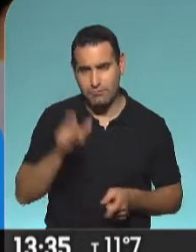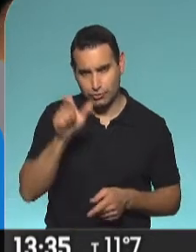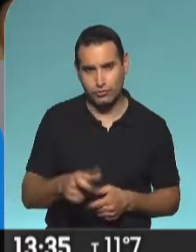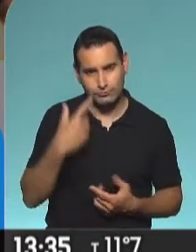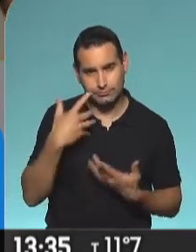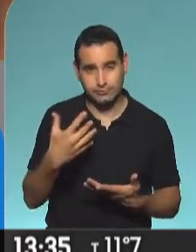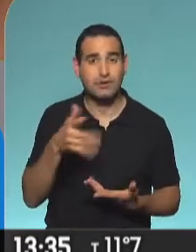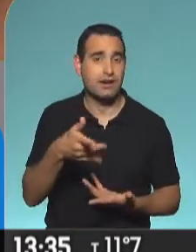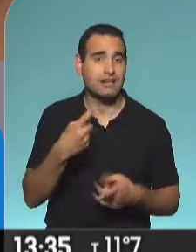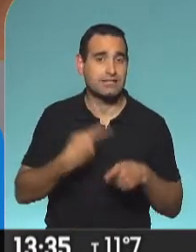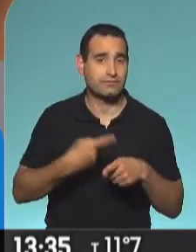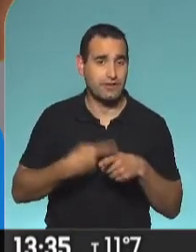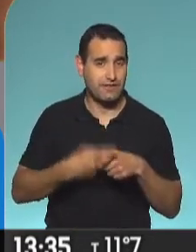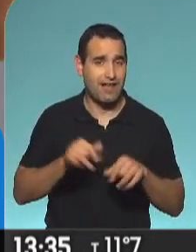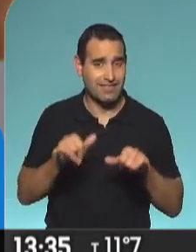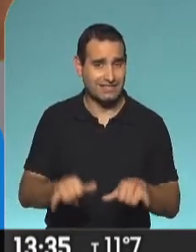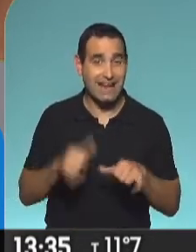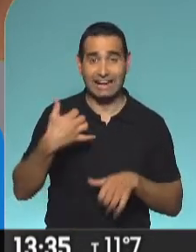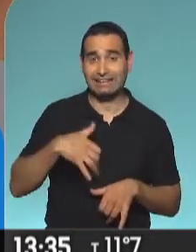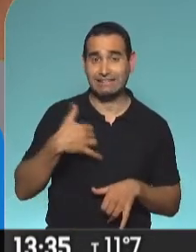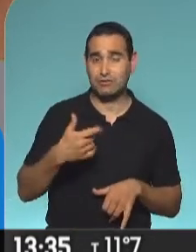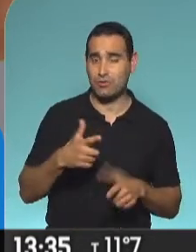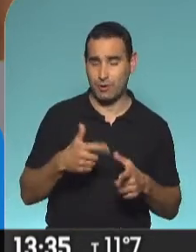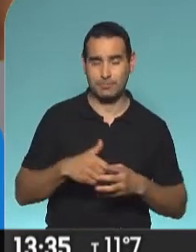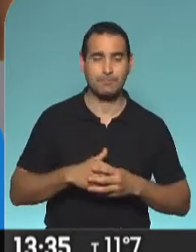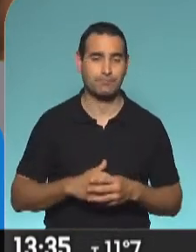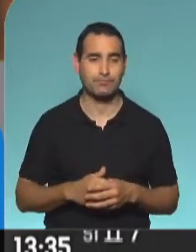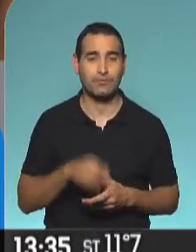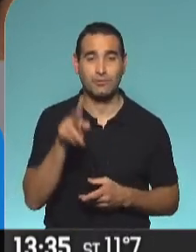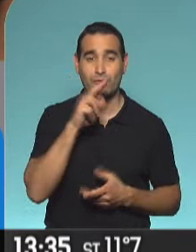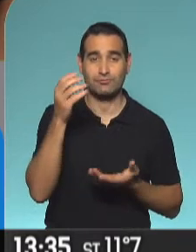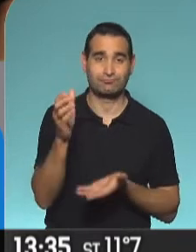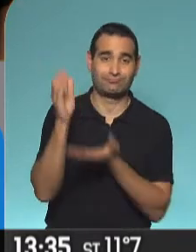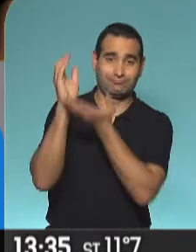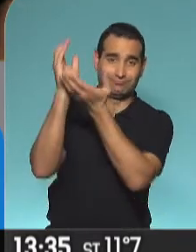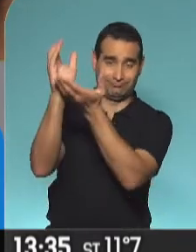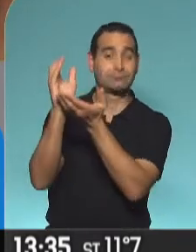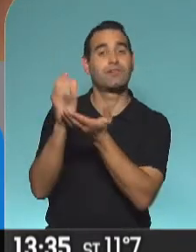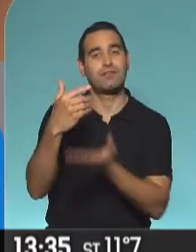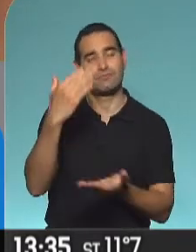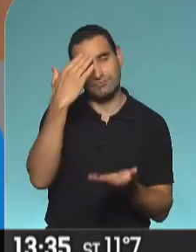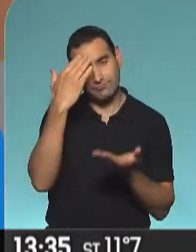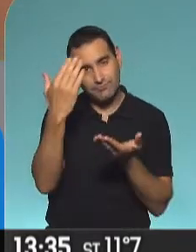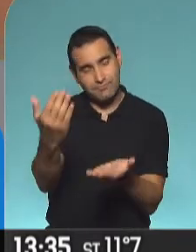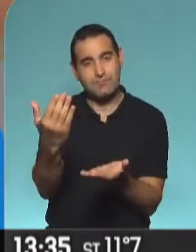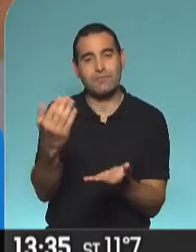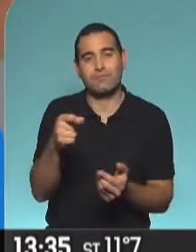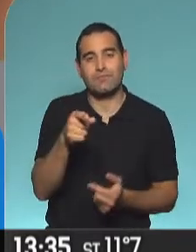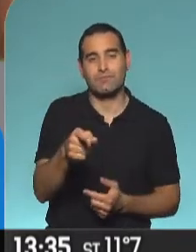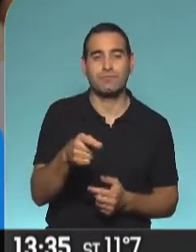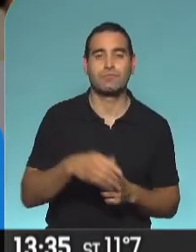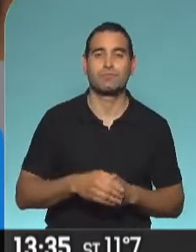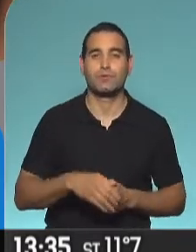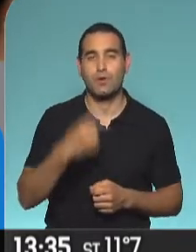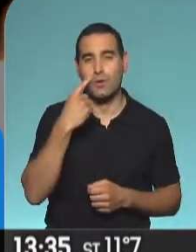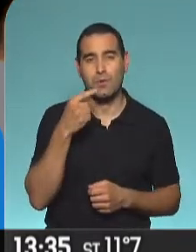edición de Venecia, que no tiene presencia argentina, pero la vemos ahí a Tilda Swinton, quien levantó su León de Oro y le dedicó también el premio a Chad